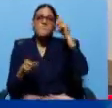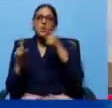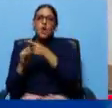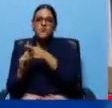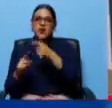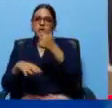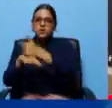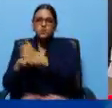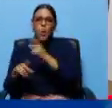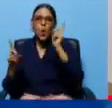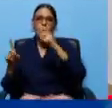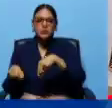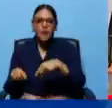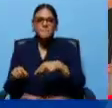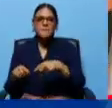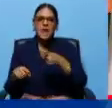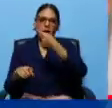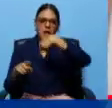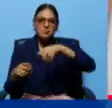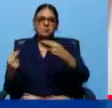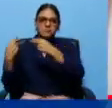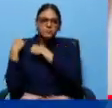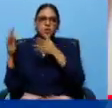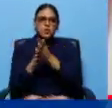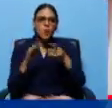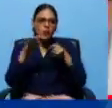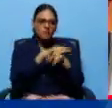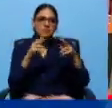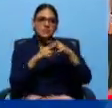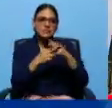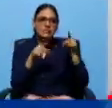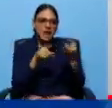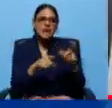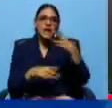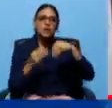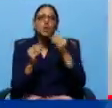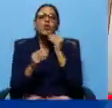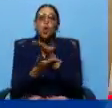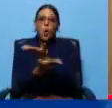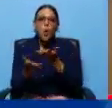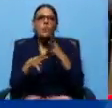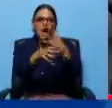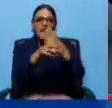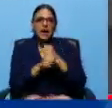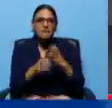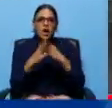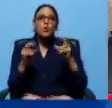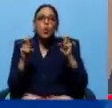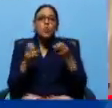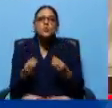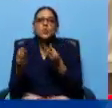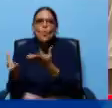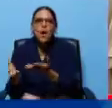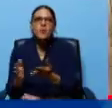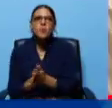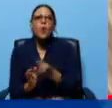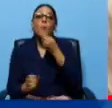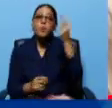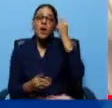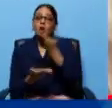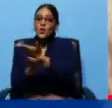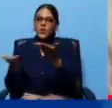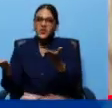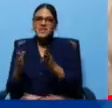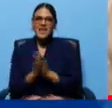profesor del área, del taller. Y bueno, estos muchachos que están aquí recibiendo esto de paquete. Muchachos, buenos días.